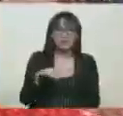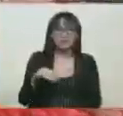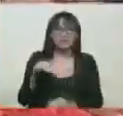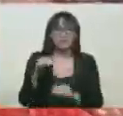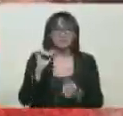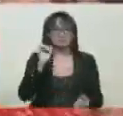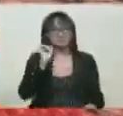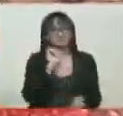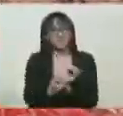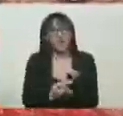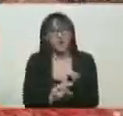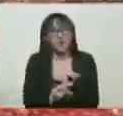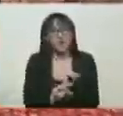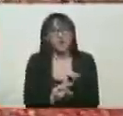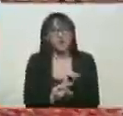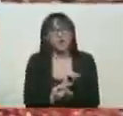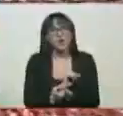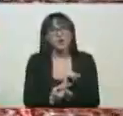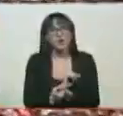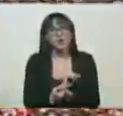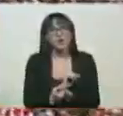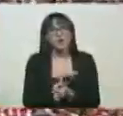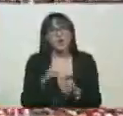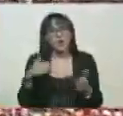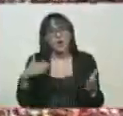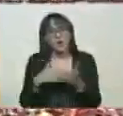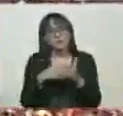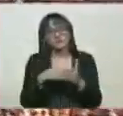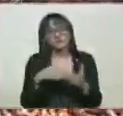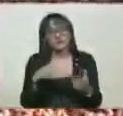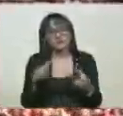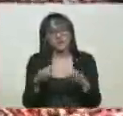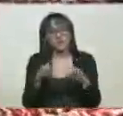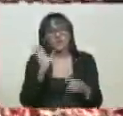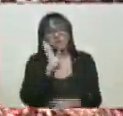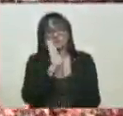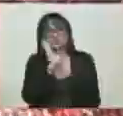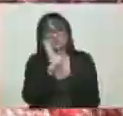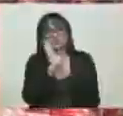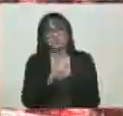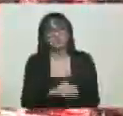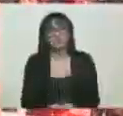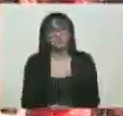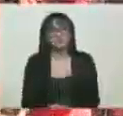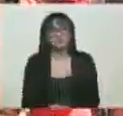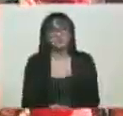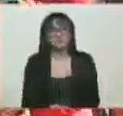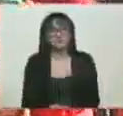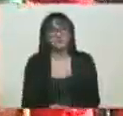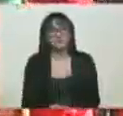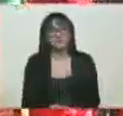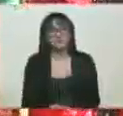los ganchos a la carga contra las mafias, pueblo de Venezuela. ¡Son 10!